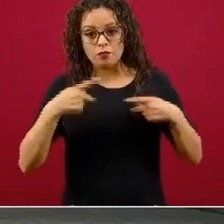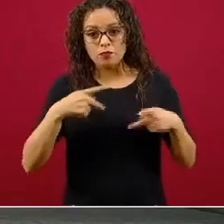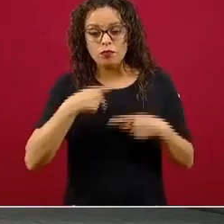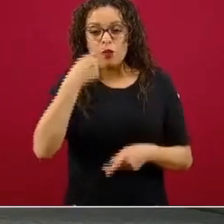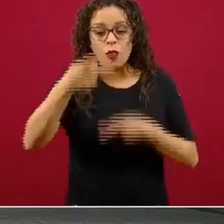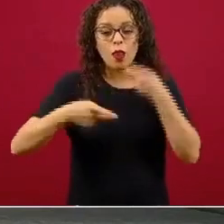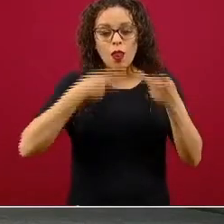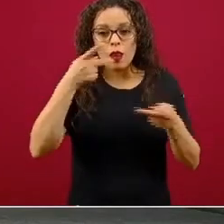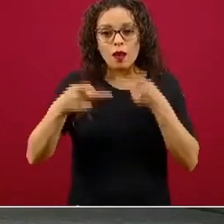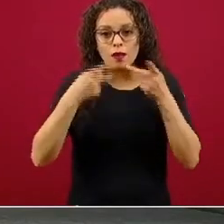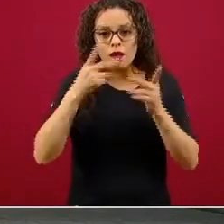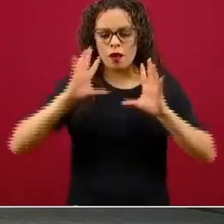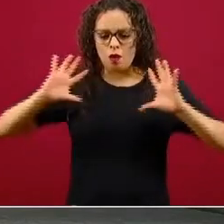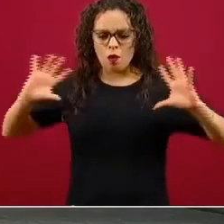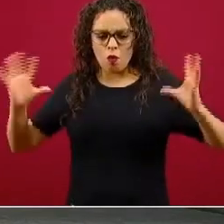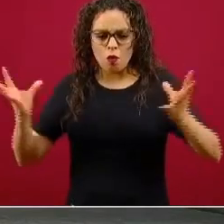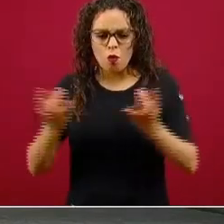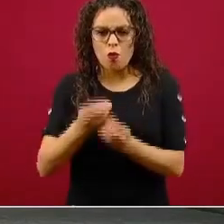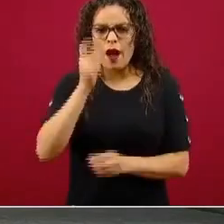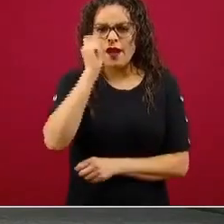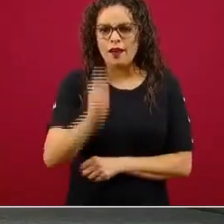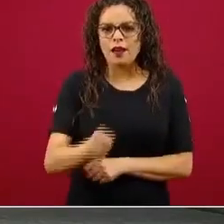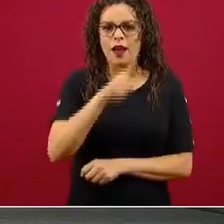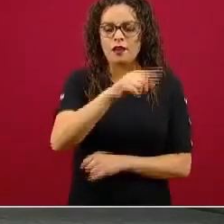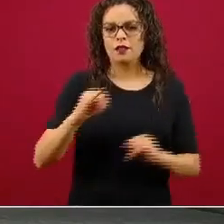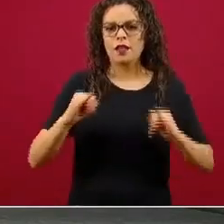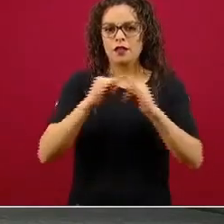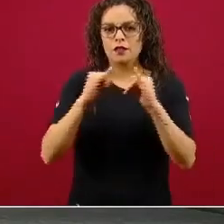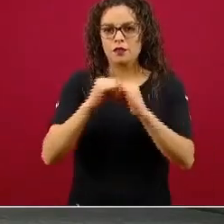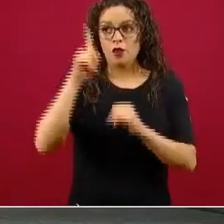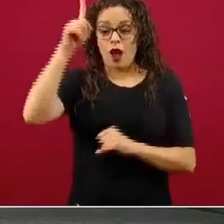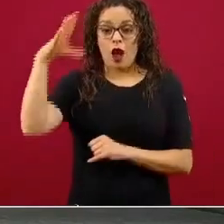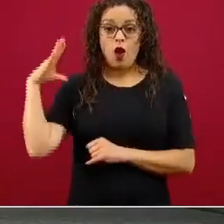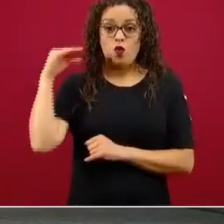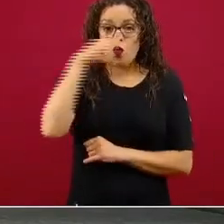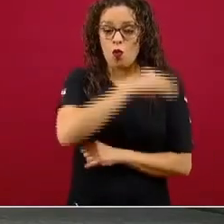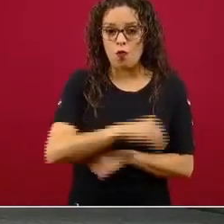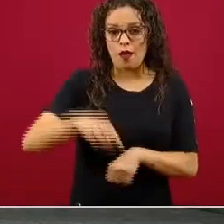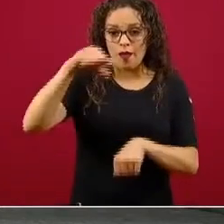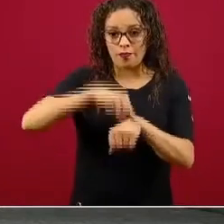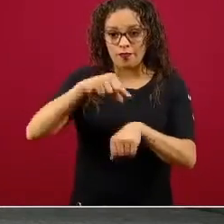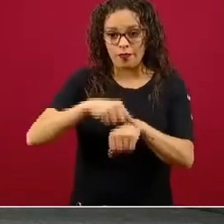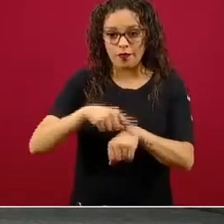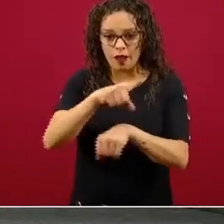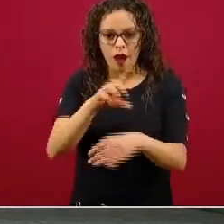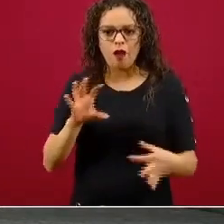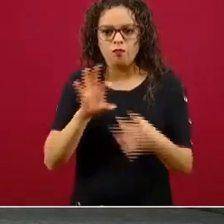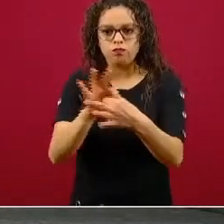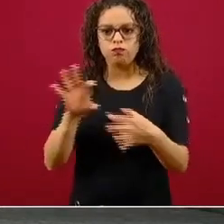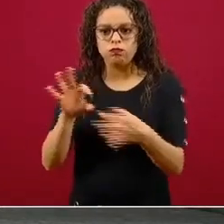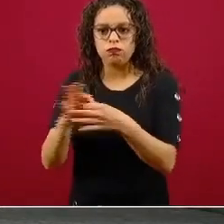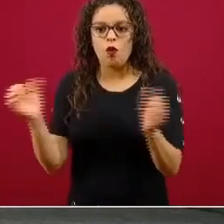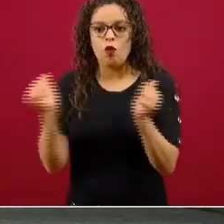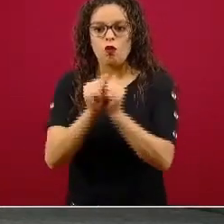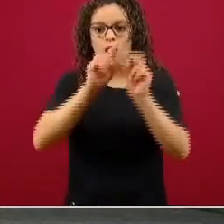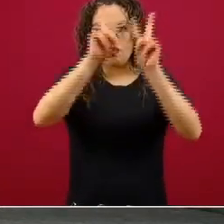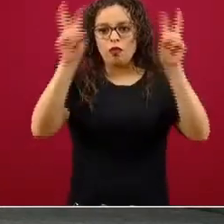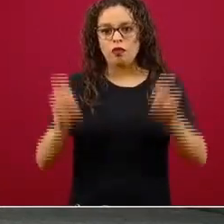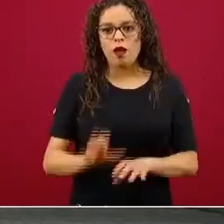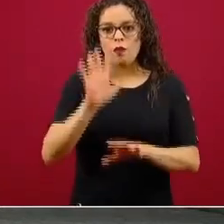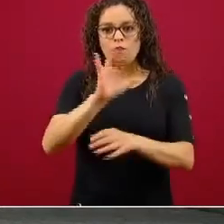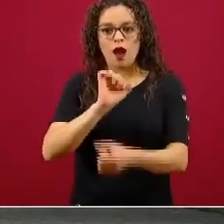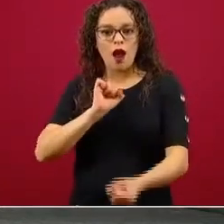organización cubana, señalan que las condiciones de trabajo de los médicos cubanos pudieran estar relacionadas con un tema de esclavitud